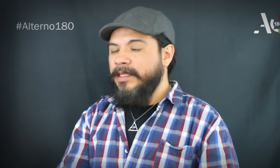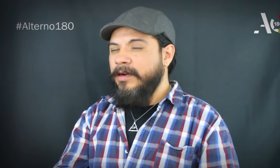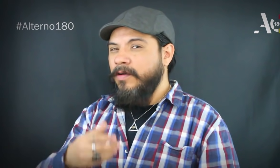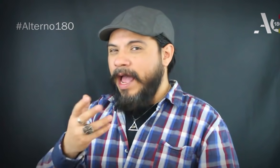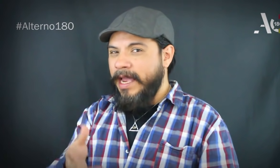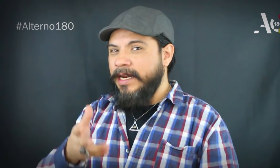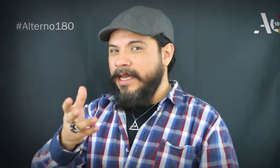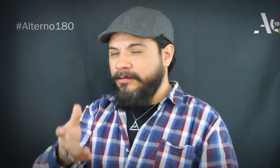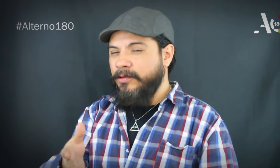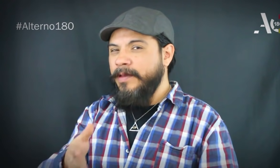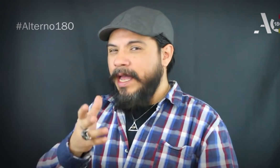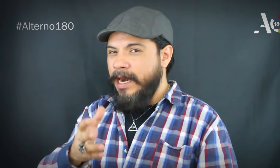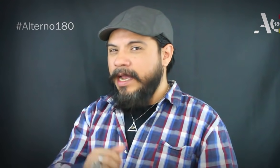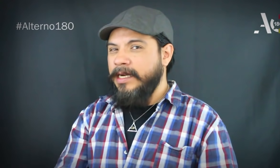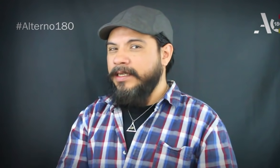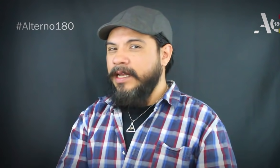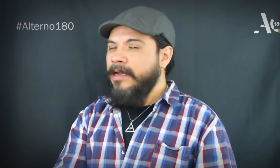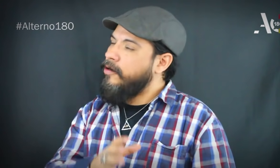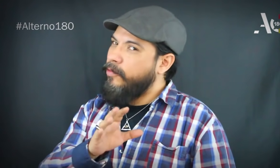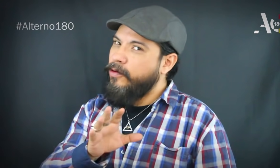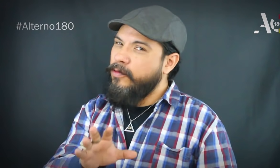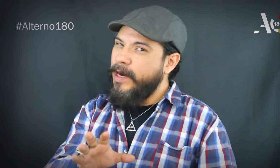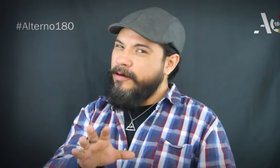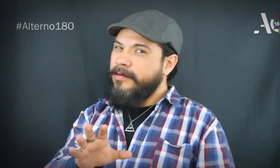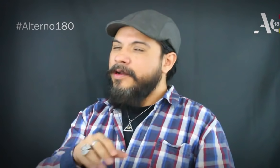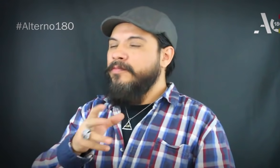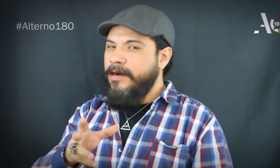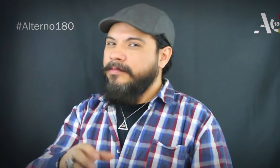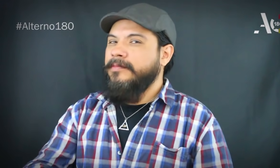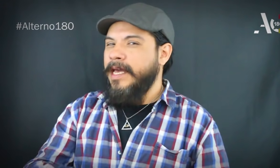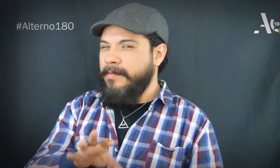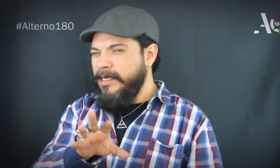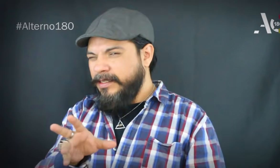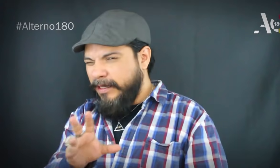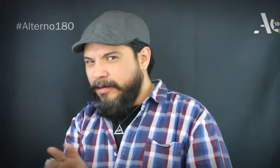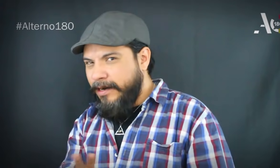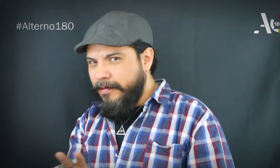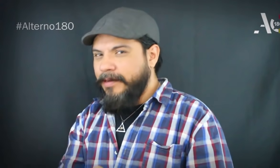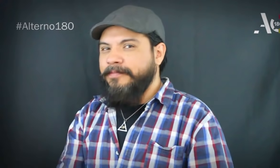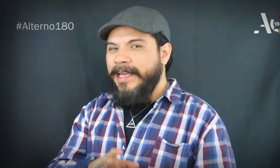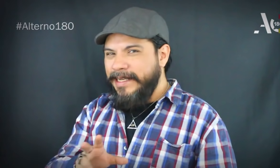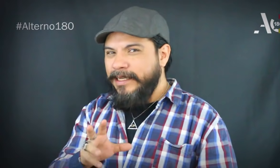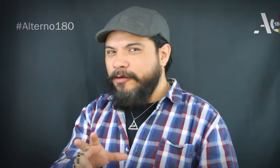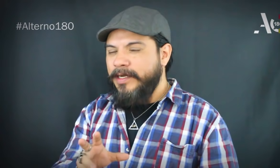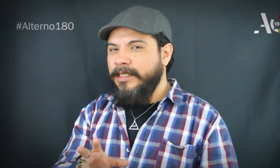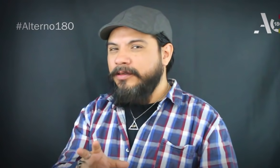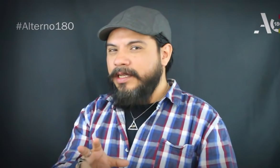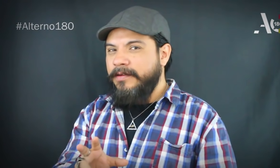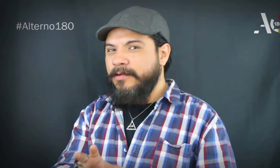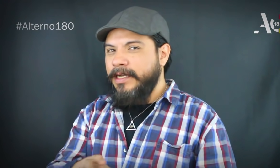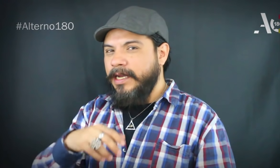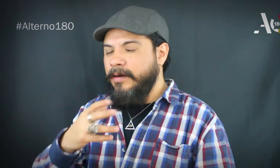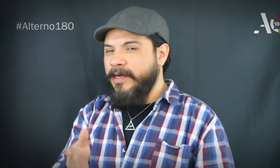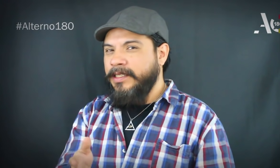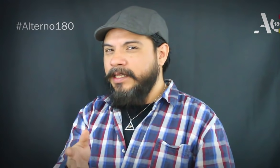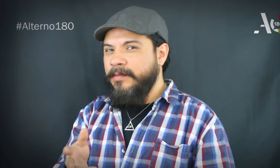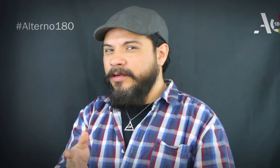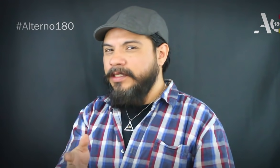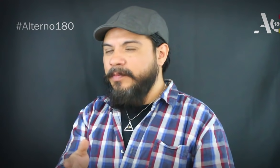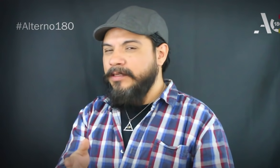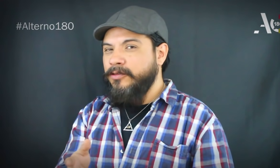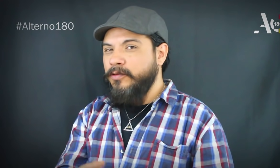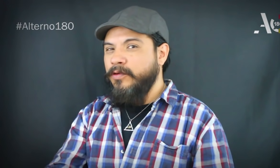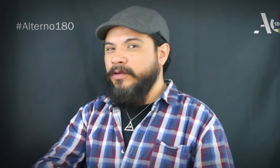amenazaron con meterlo a él y a su novia a la cárcel. ¿Cómo lo cumplieron? Bueno, nada más les faltó la novia. En esta conversación telefónica que el